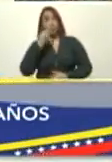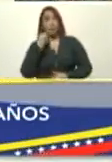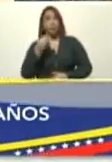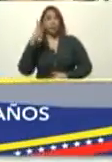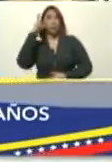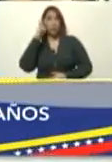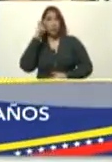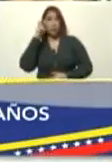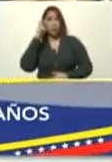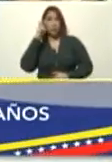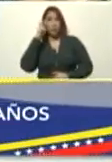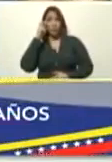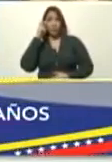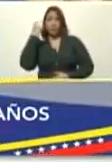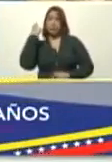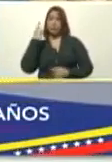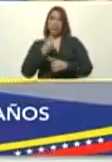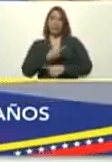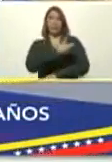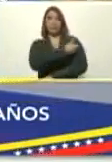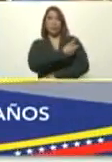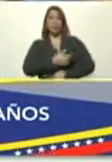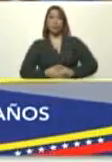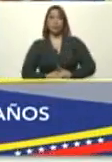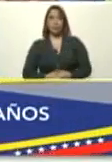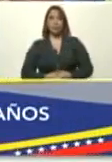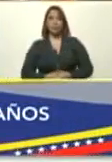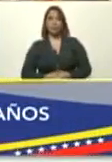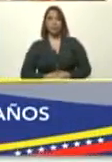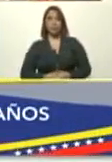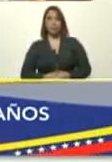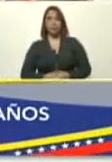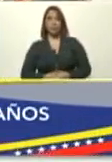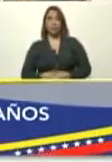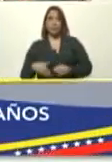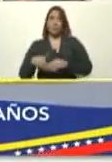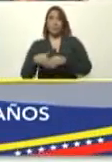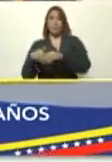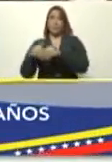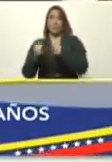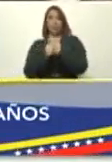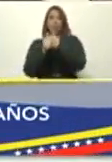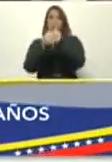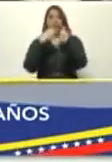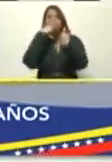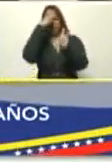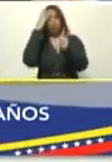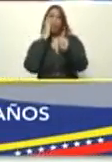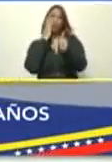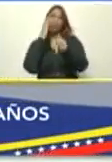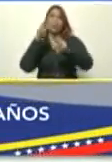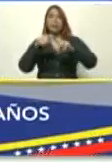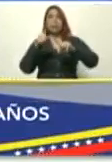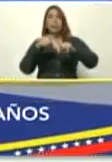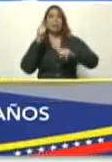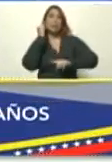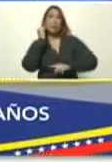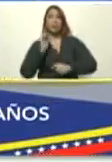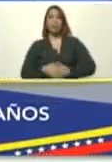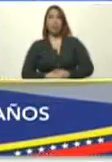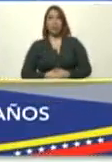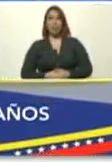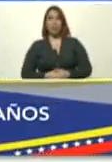escucha, a vacunarse. Ir de la mano de su mamá, de su papá, de su tía,